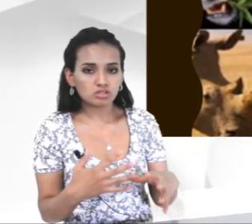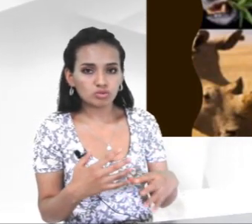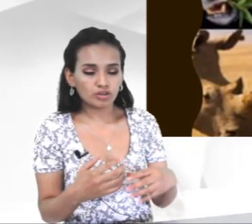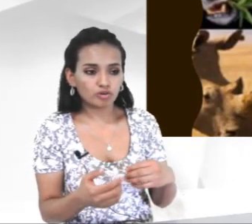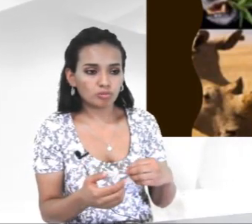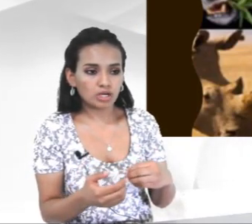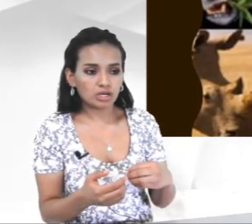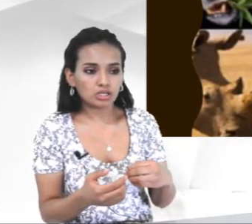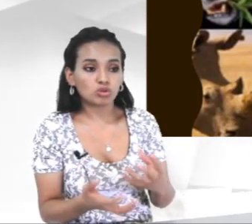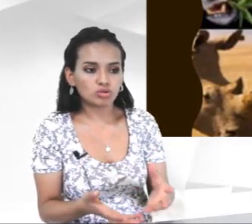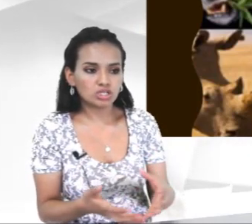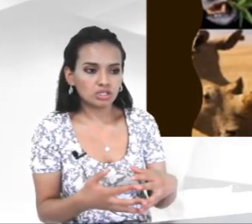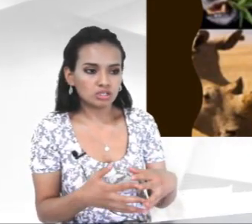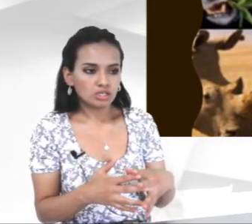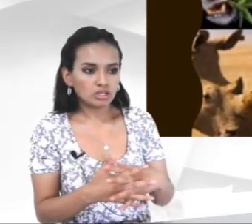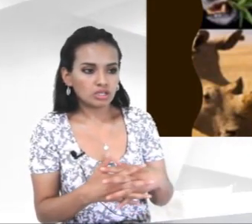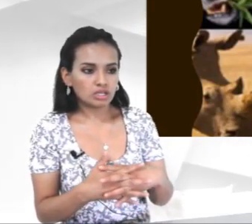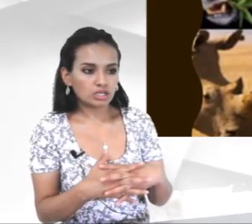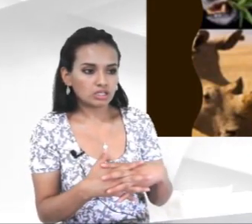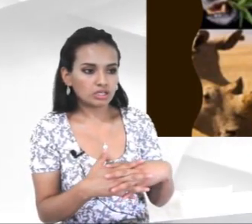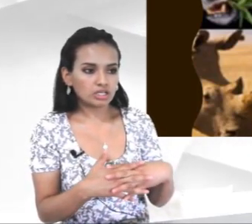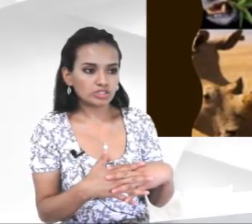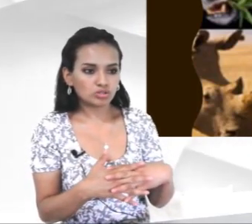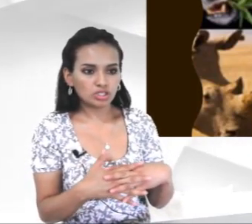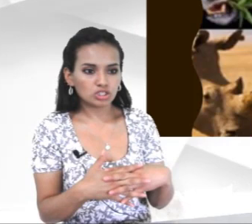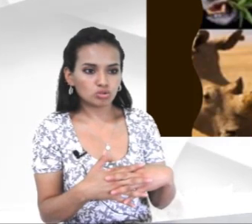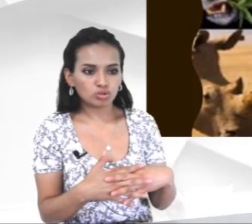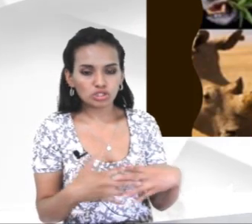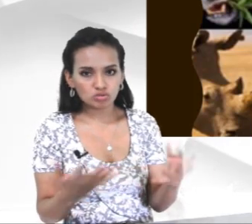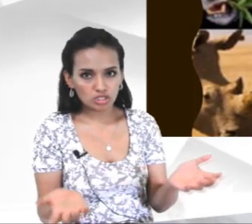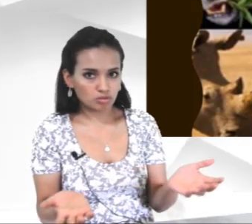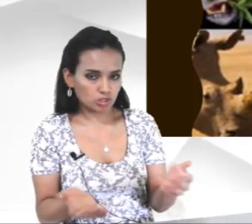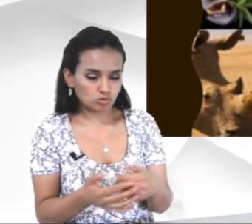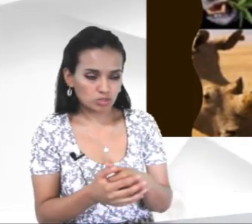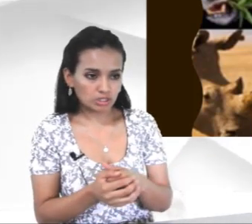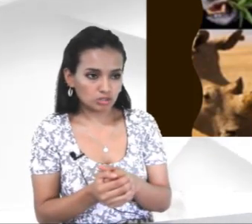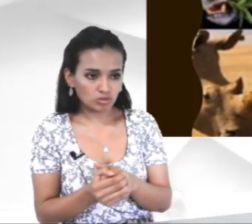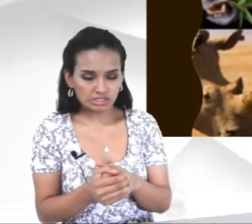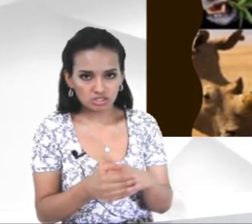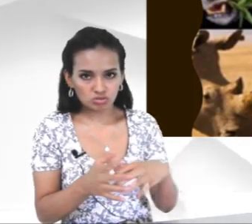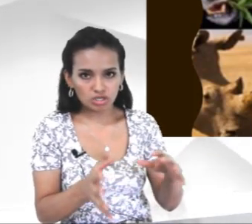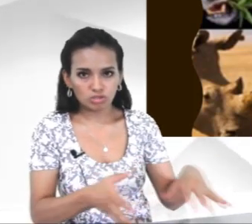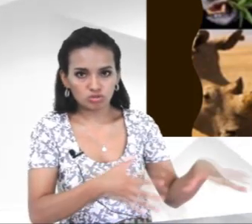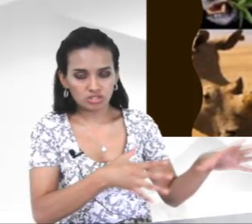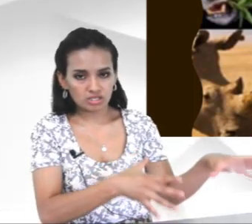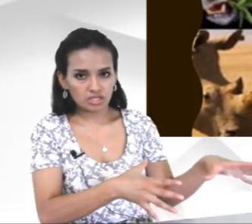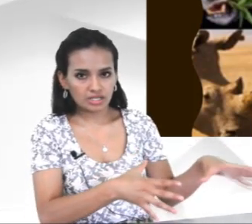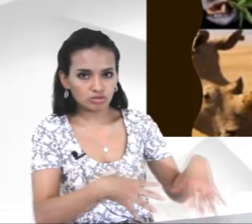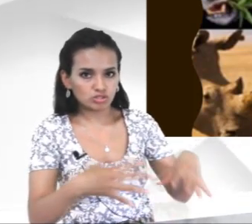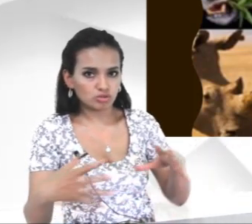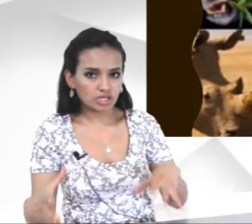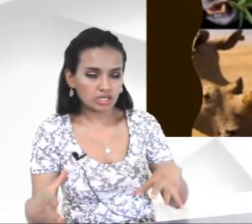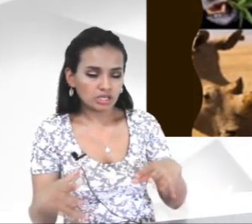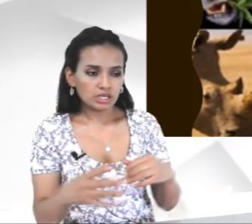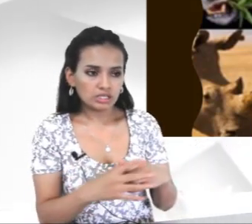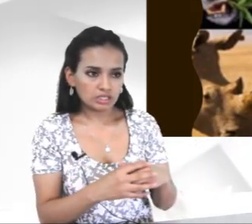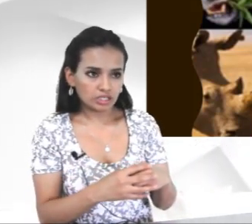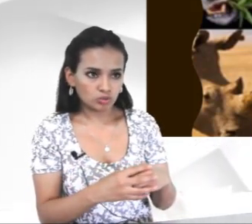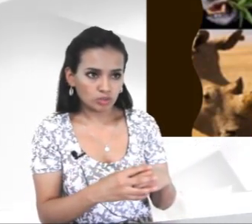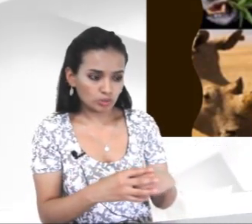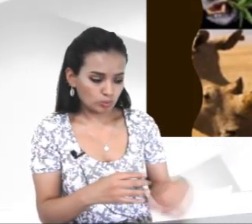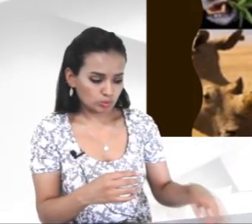es decir una forma idónea de red de relaciones entre todos estos elementos verdad no es que estos elementos están aislados sino que